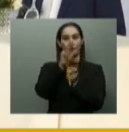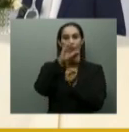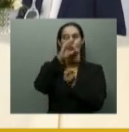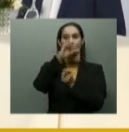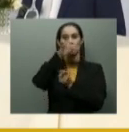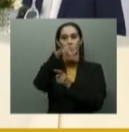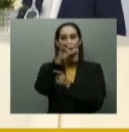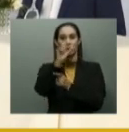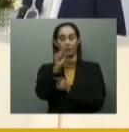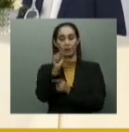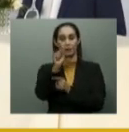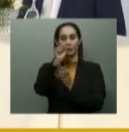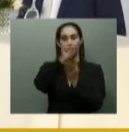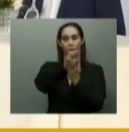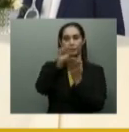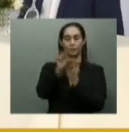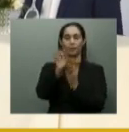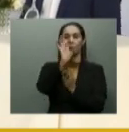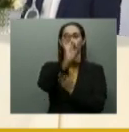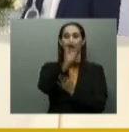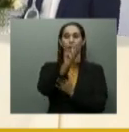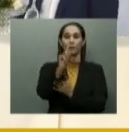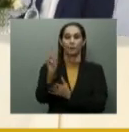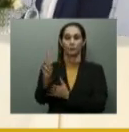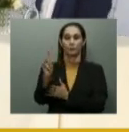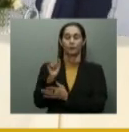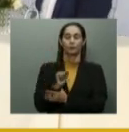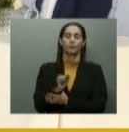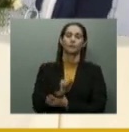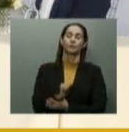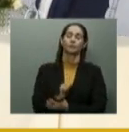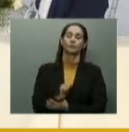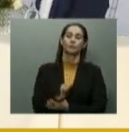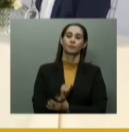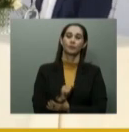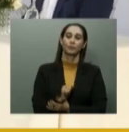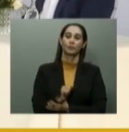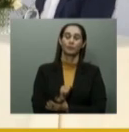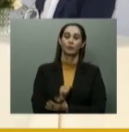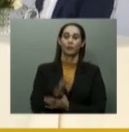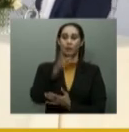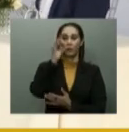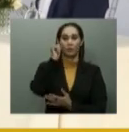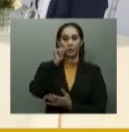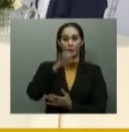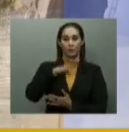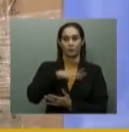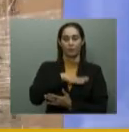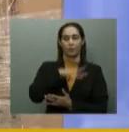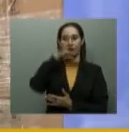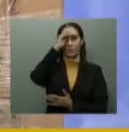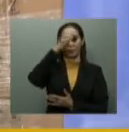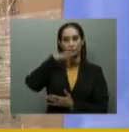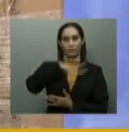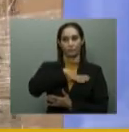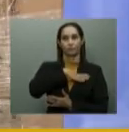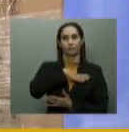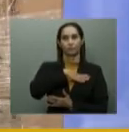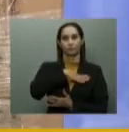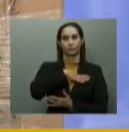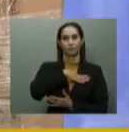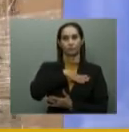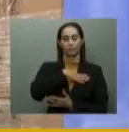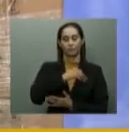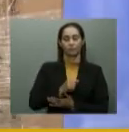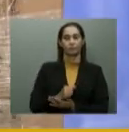de la policía nacional me gustaría que los periodistas la gente que informa